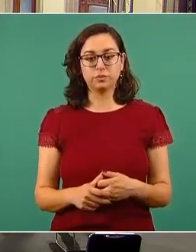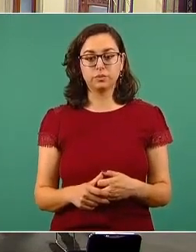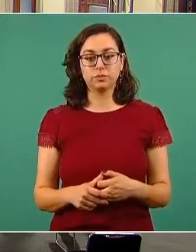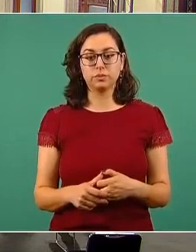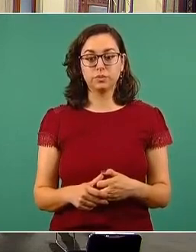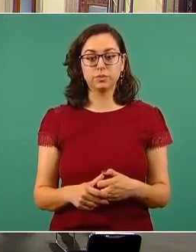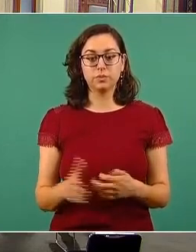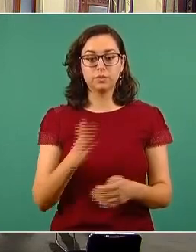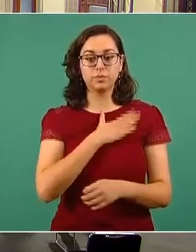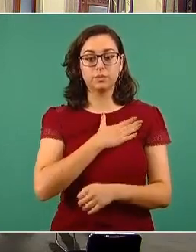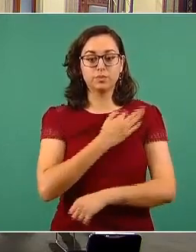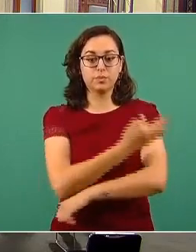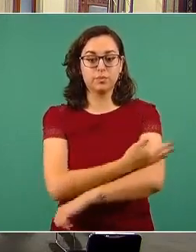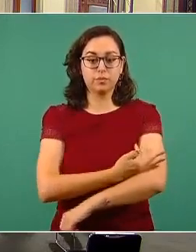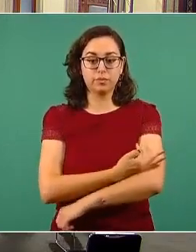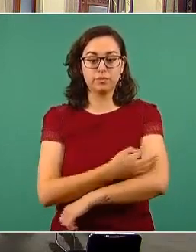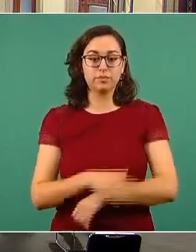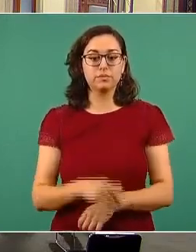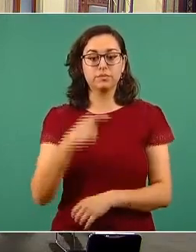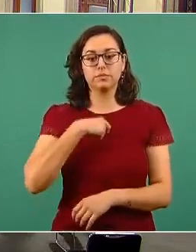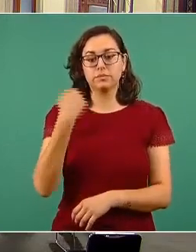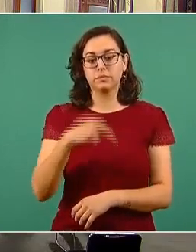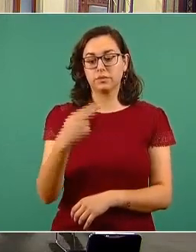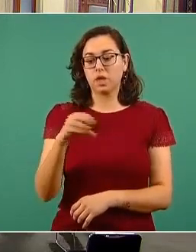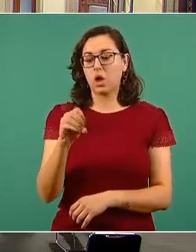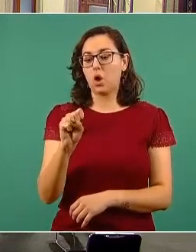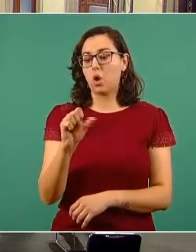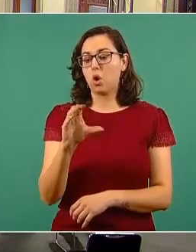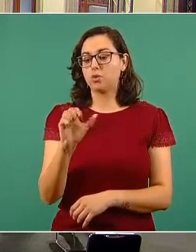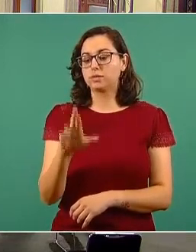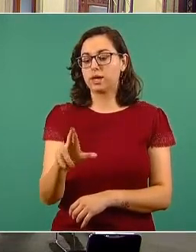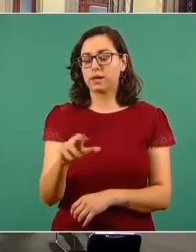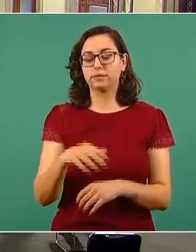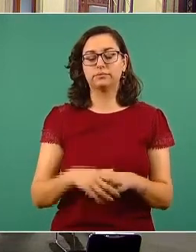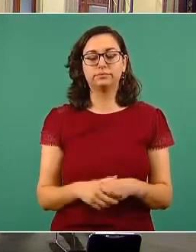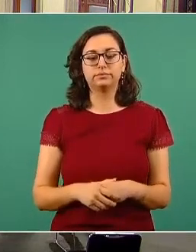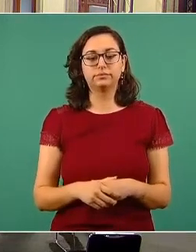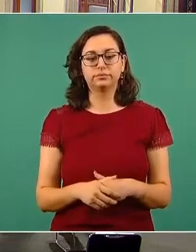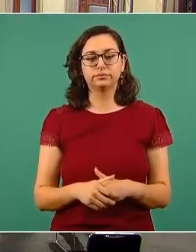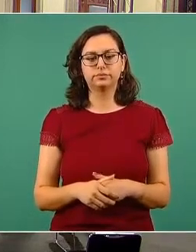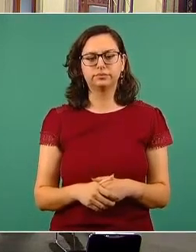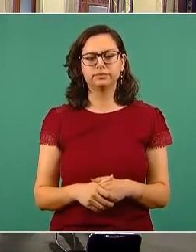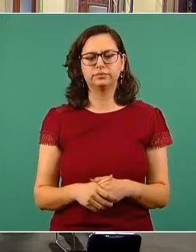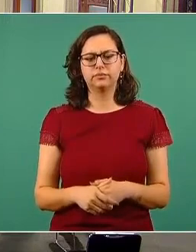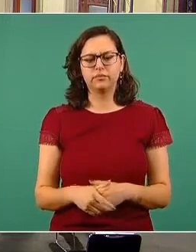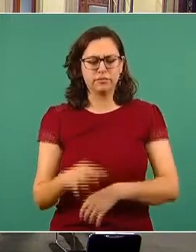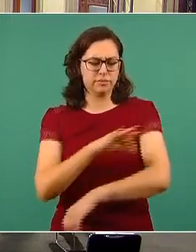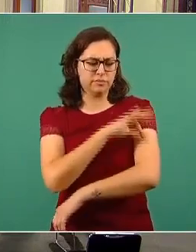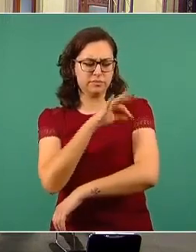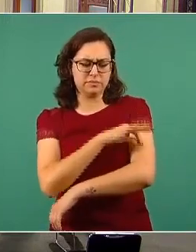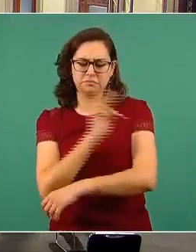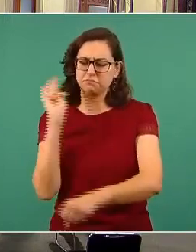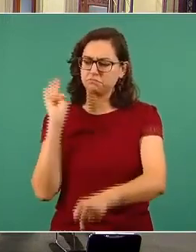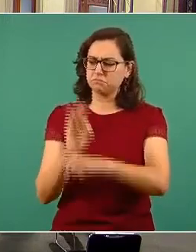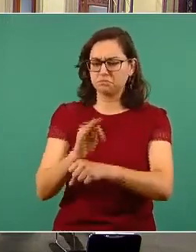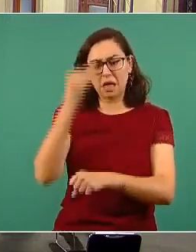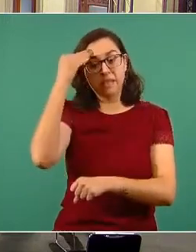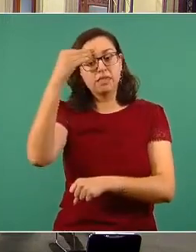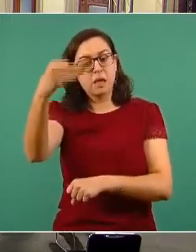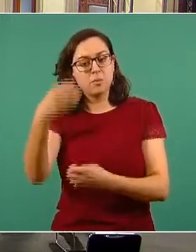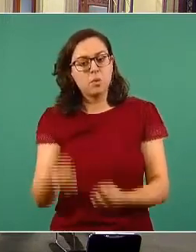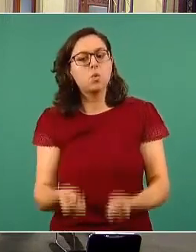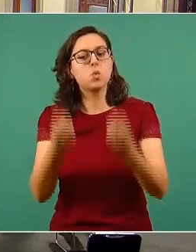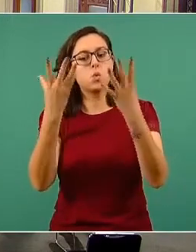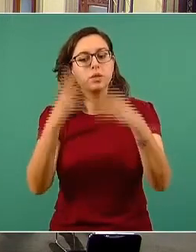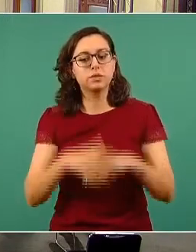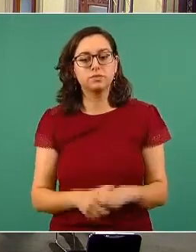Buenas tardes, doctor Ratel. Oscar Sosa, de Enrete Digital. Mi pregunta es referente a la temporalidad de la vacuna. Nos ha llegado a redes sociales que nos dice la